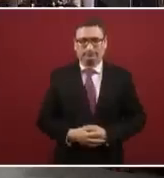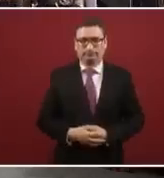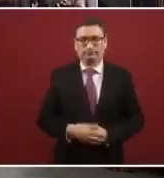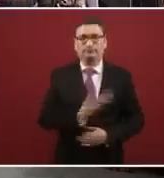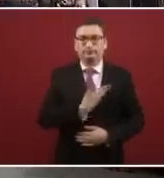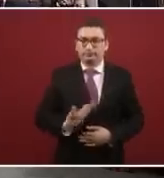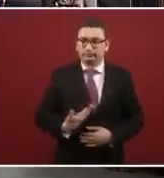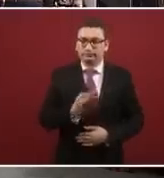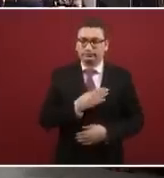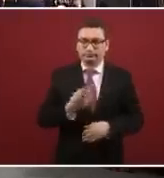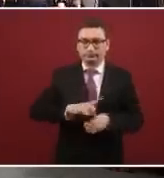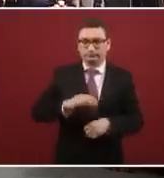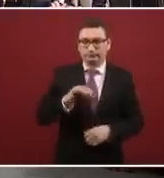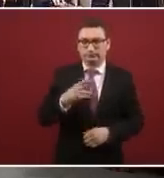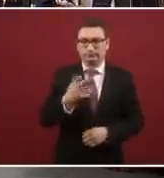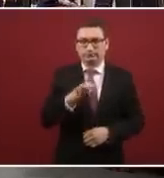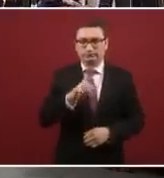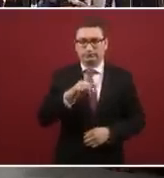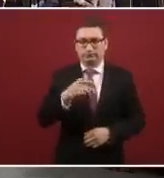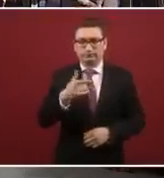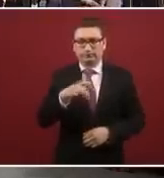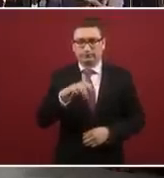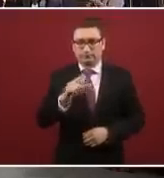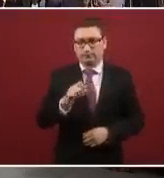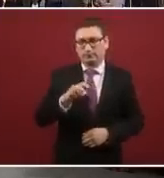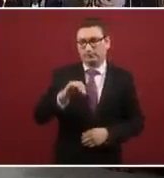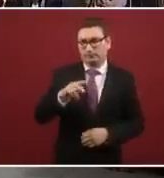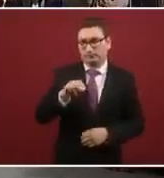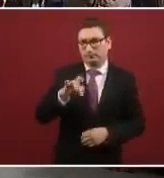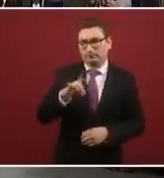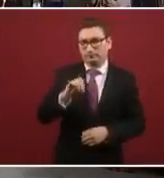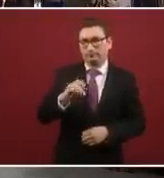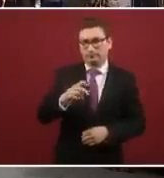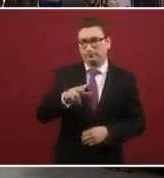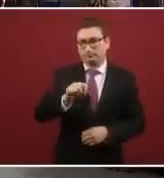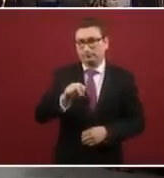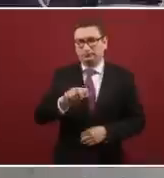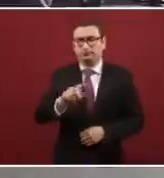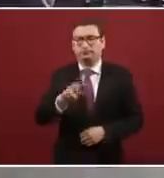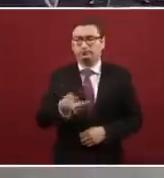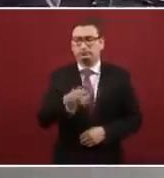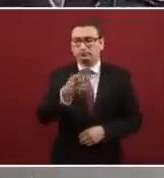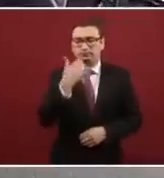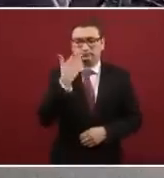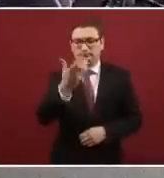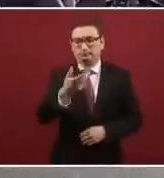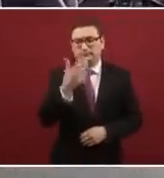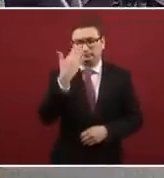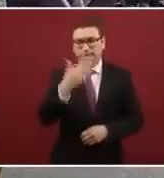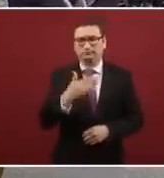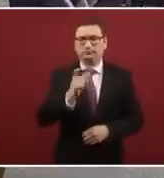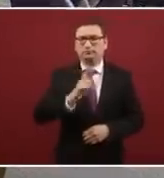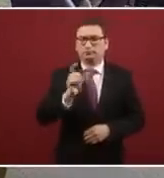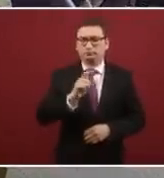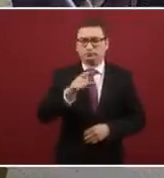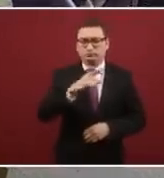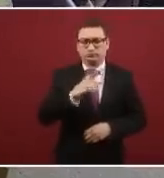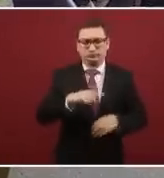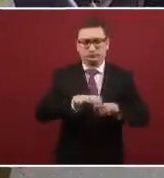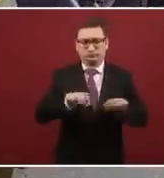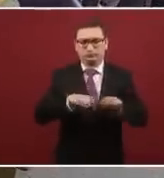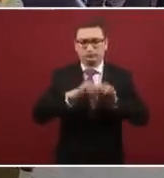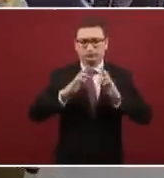Presidente, buenos días. Michelle Mejía, de Multimedios Televisión. Preguntarle, durante las reuniones del Gabinete